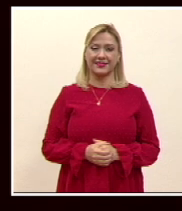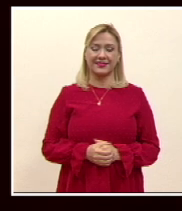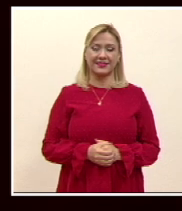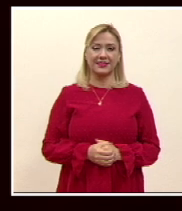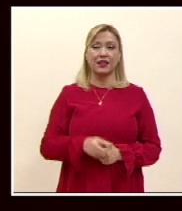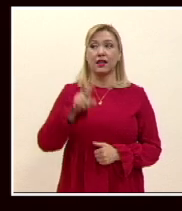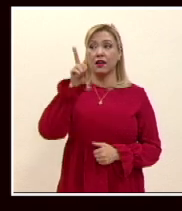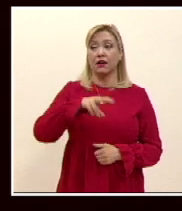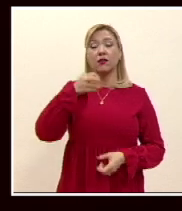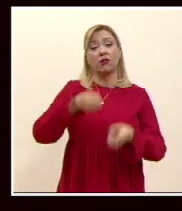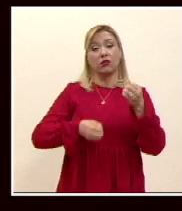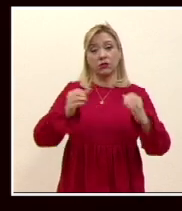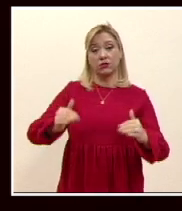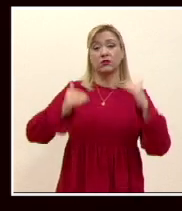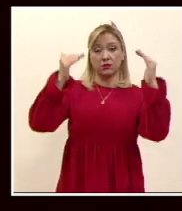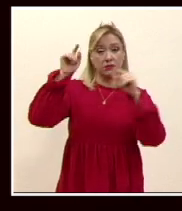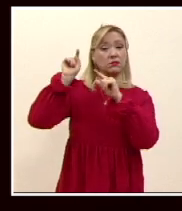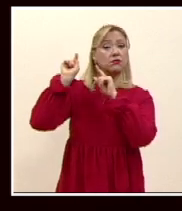Ha sido la Corte quien